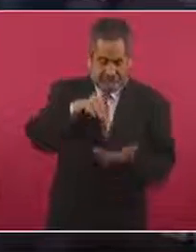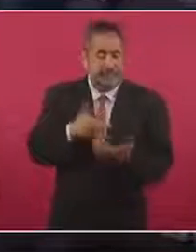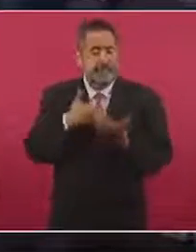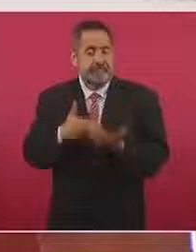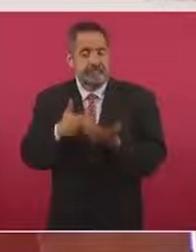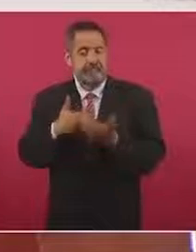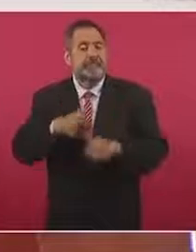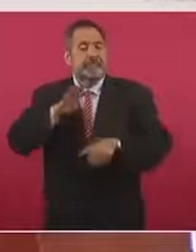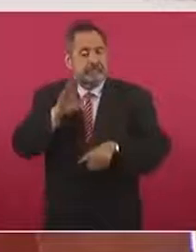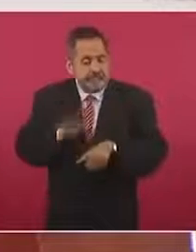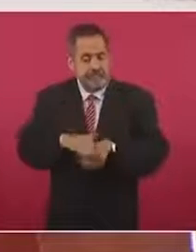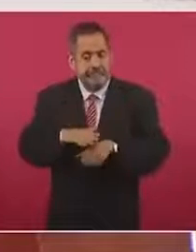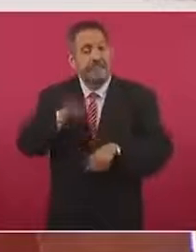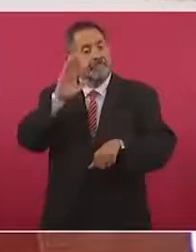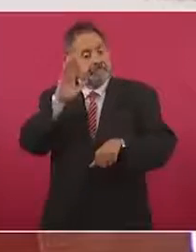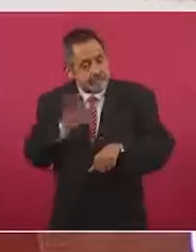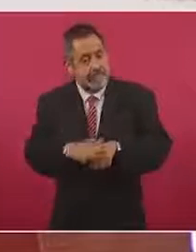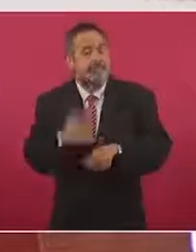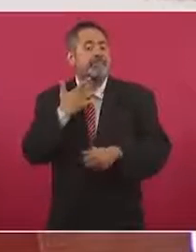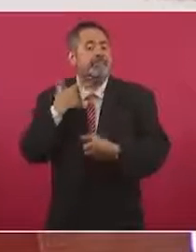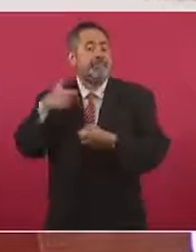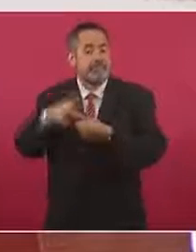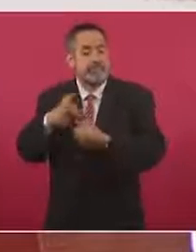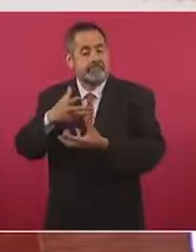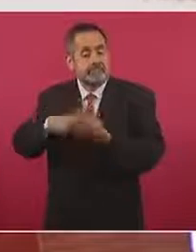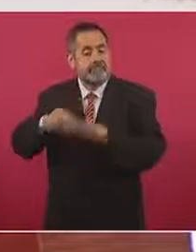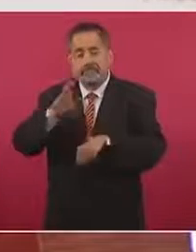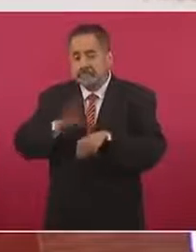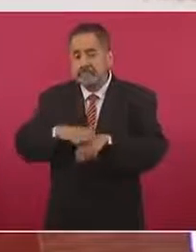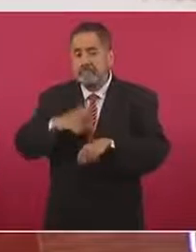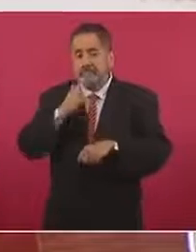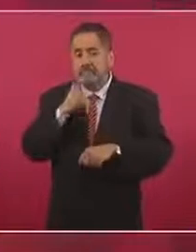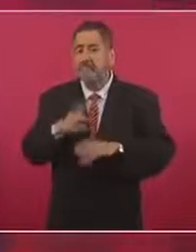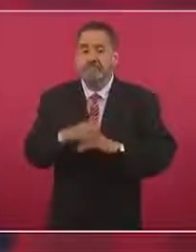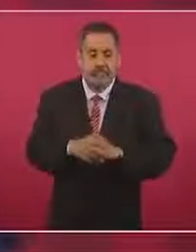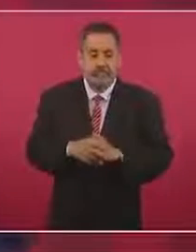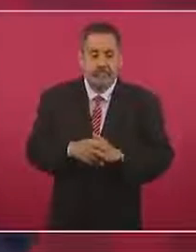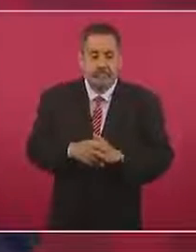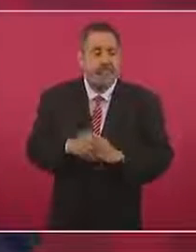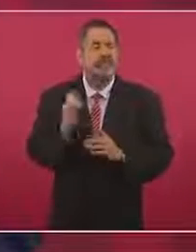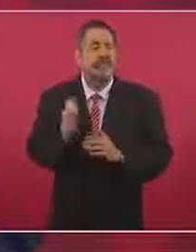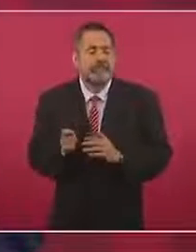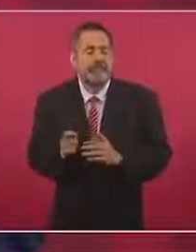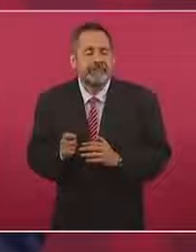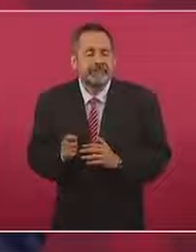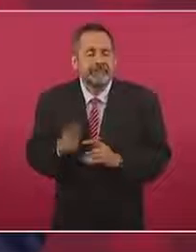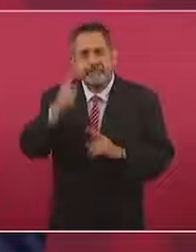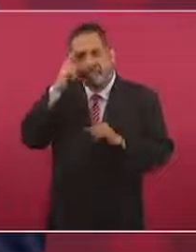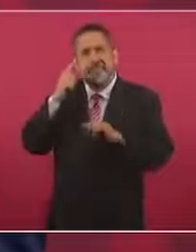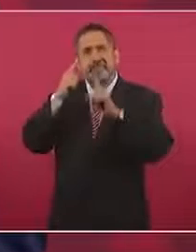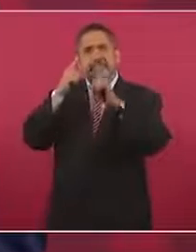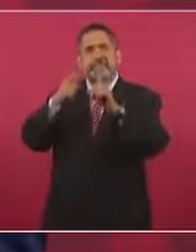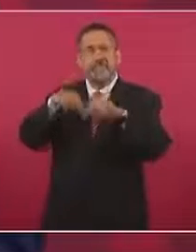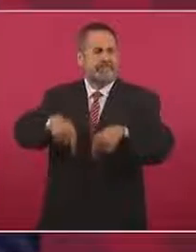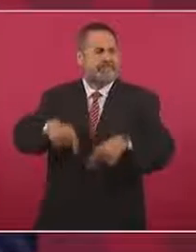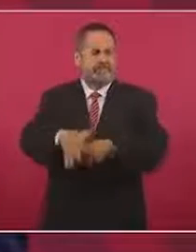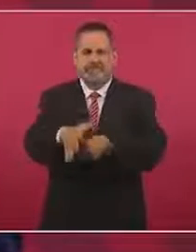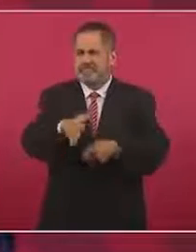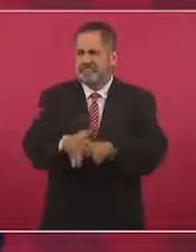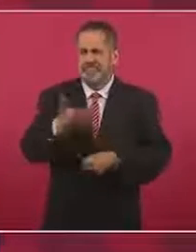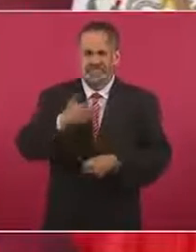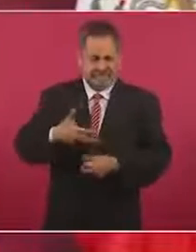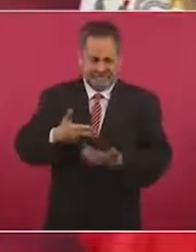y se obtienen más gasolinas para lograr el objetivo de la autosuficiencia,